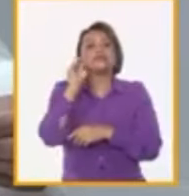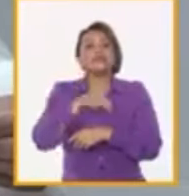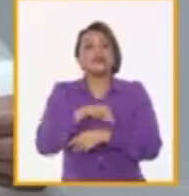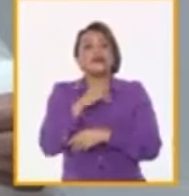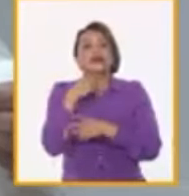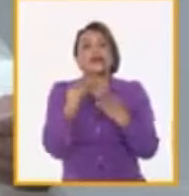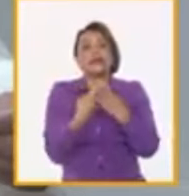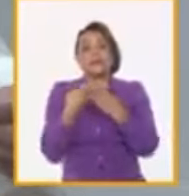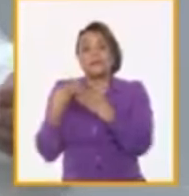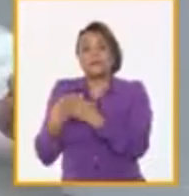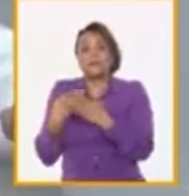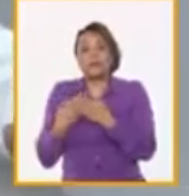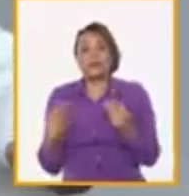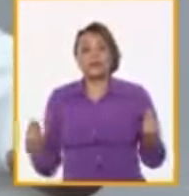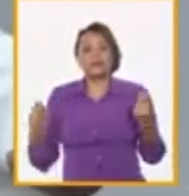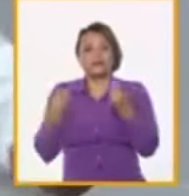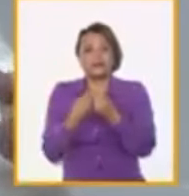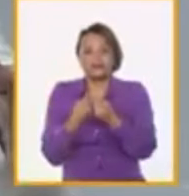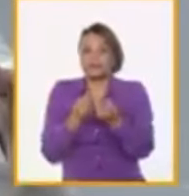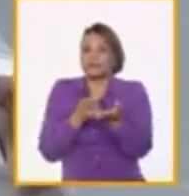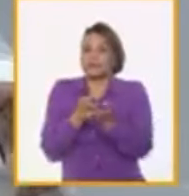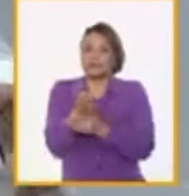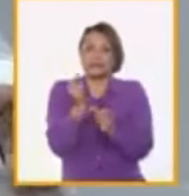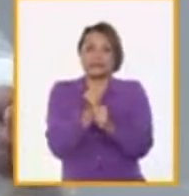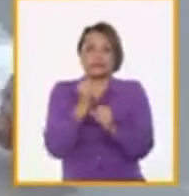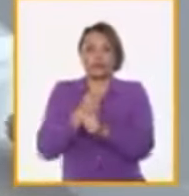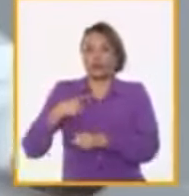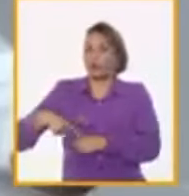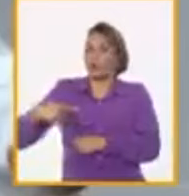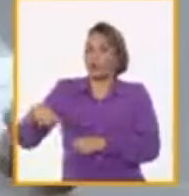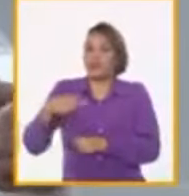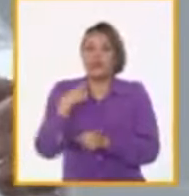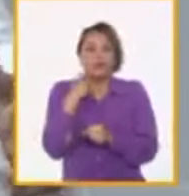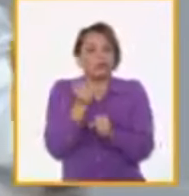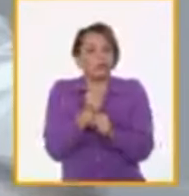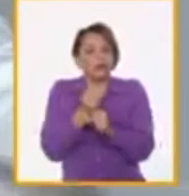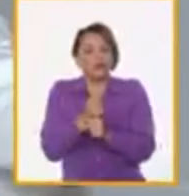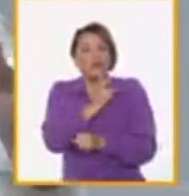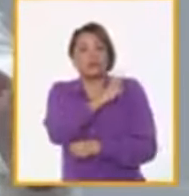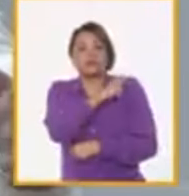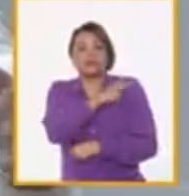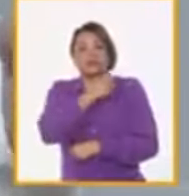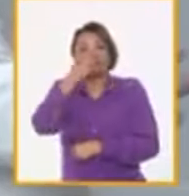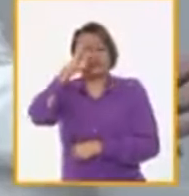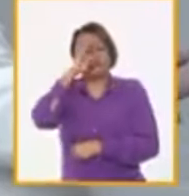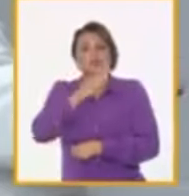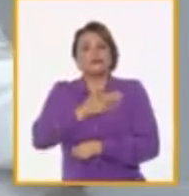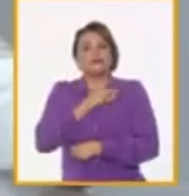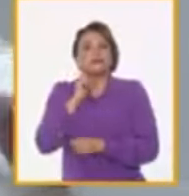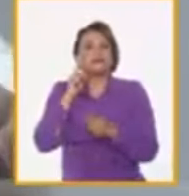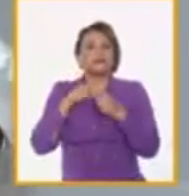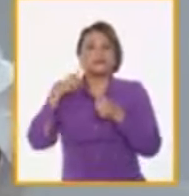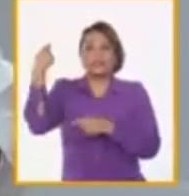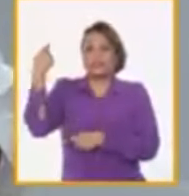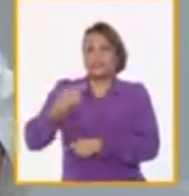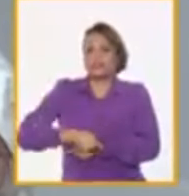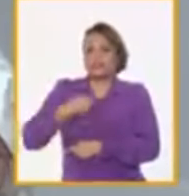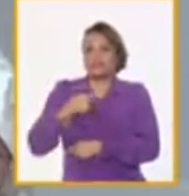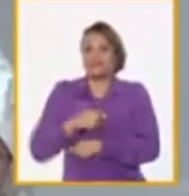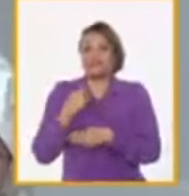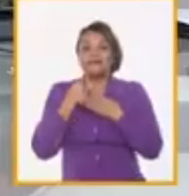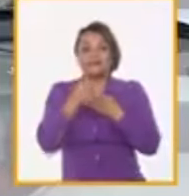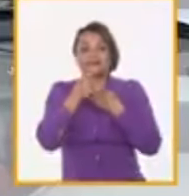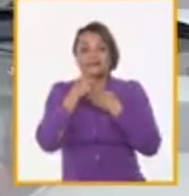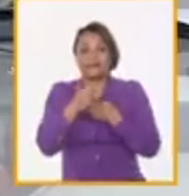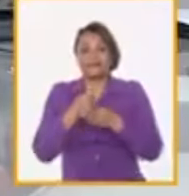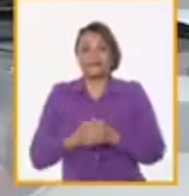organismos que tienen que ver, se están a diario trabajando con la máxima dirección del país para tomar las decisiones y agilizar todo lo que se puede y todo lo que sea posible.